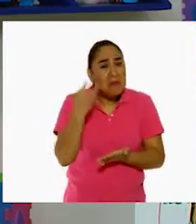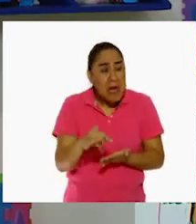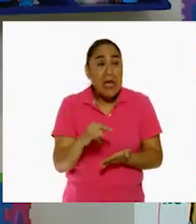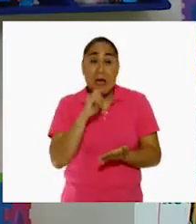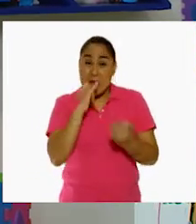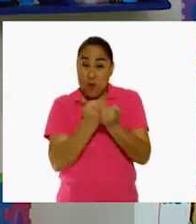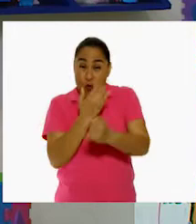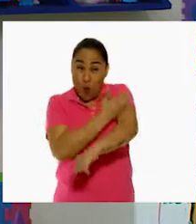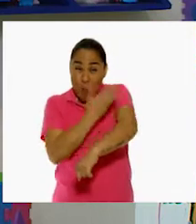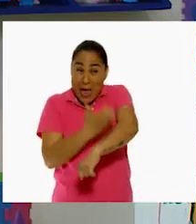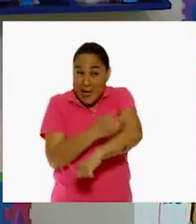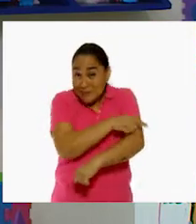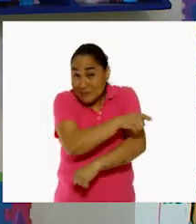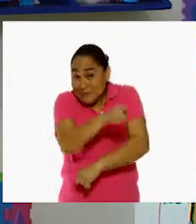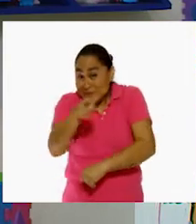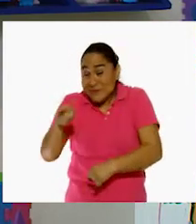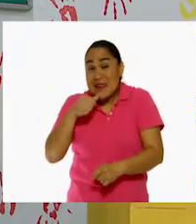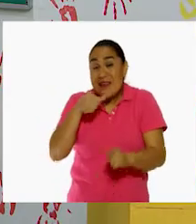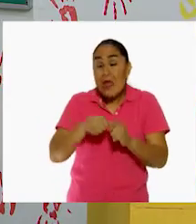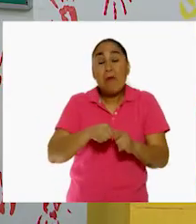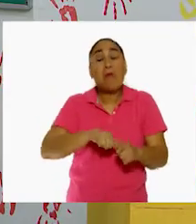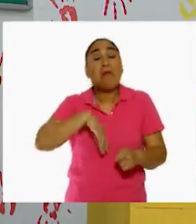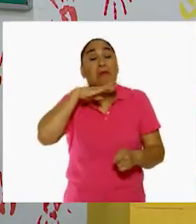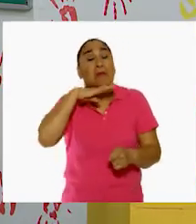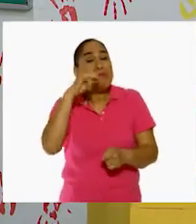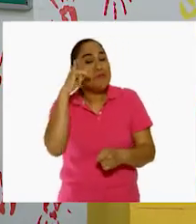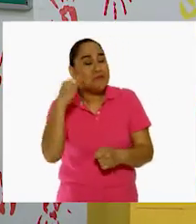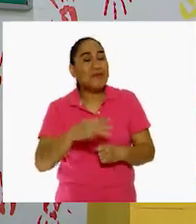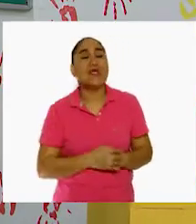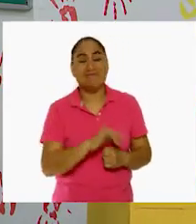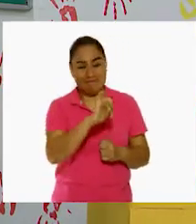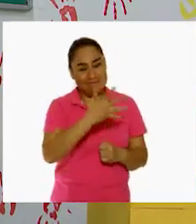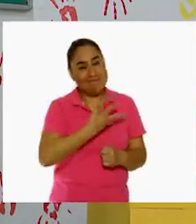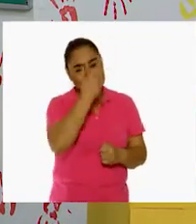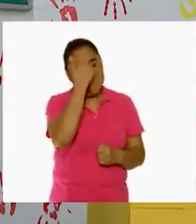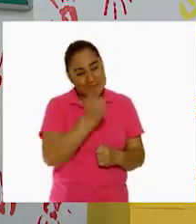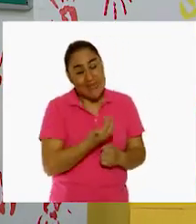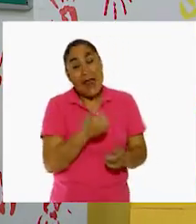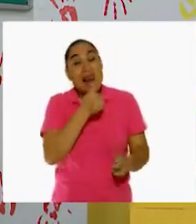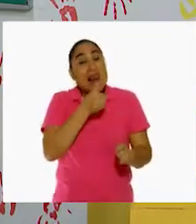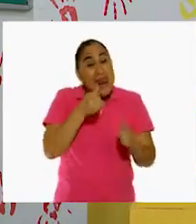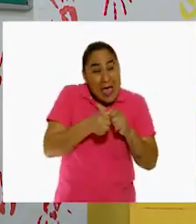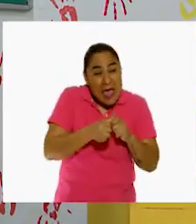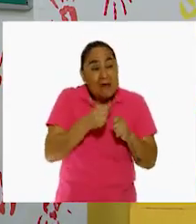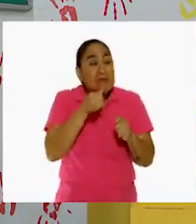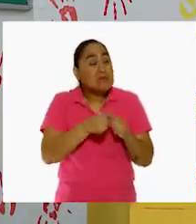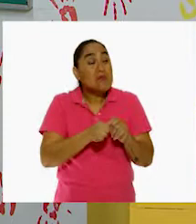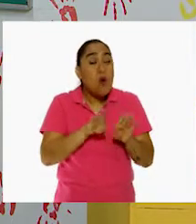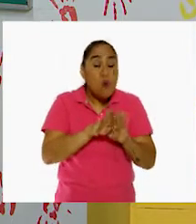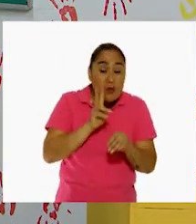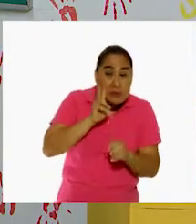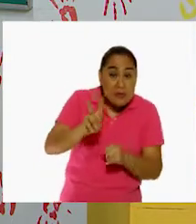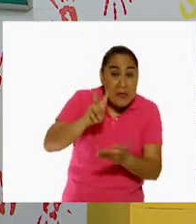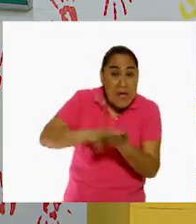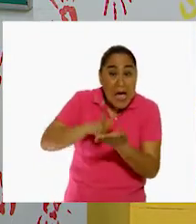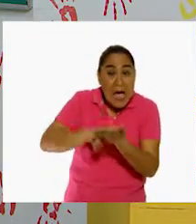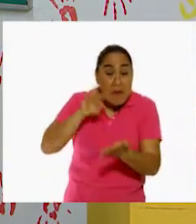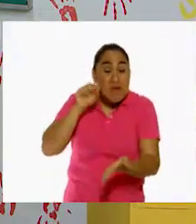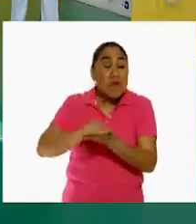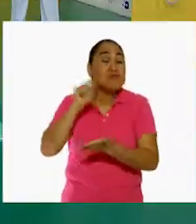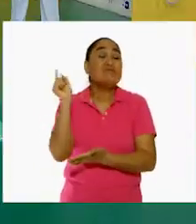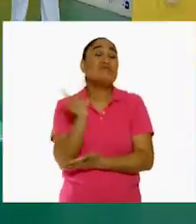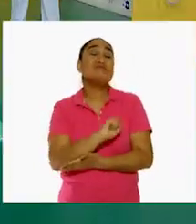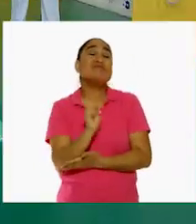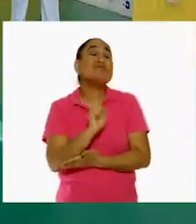compañeras, las letras. Es cierto, las letras no se daban cuenta de las cualidades de Punto hasta que él